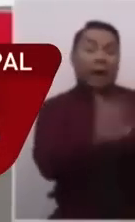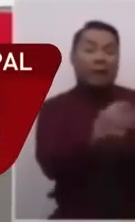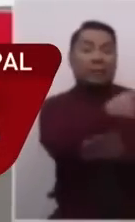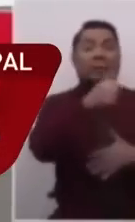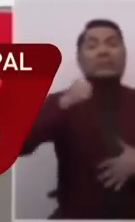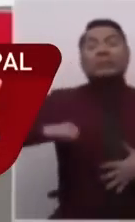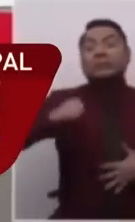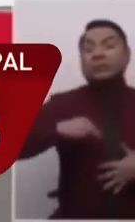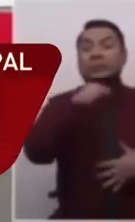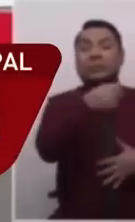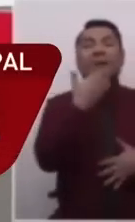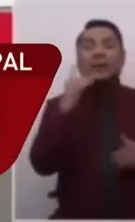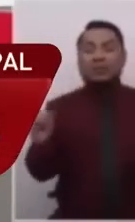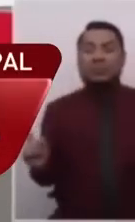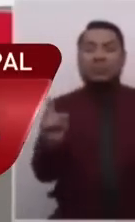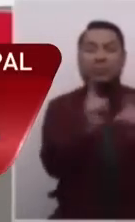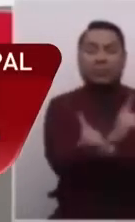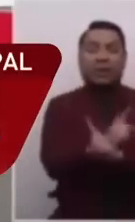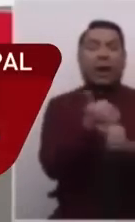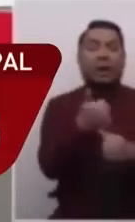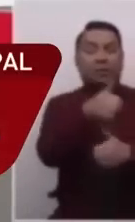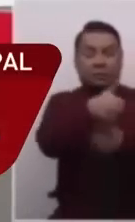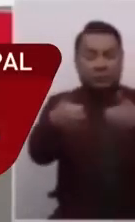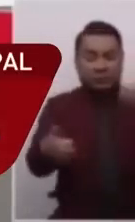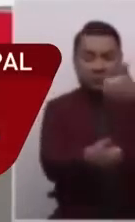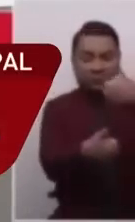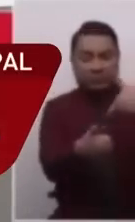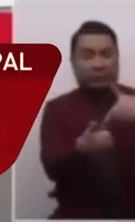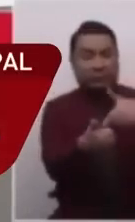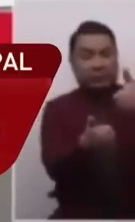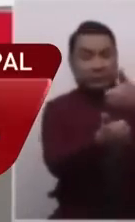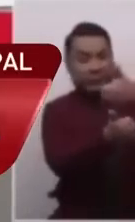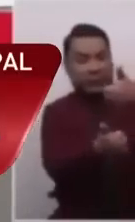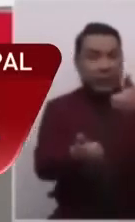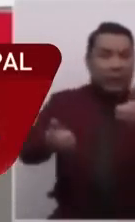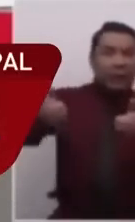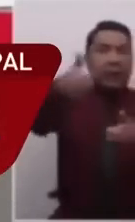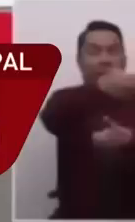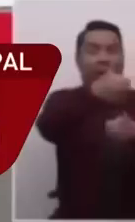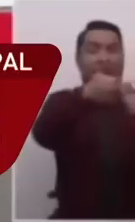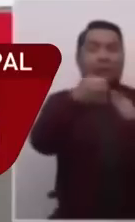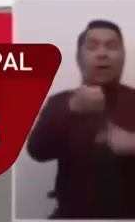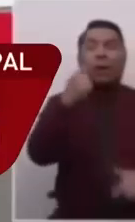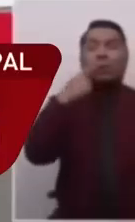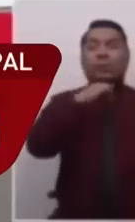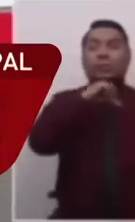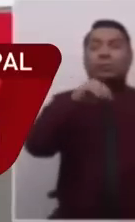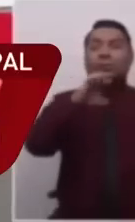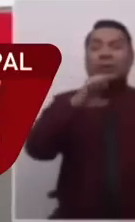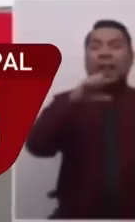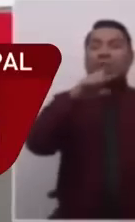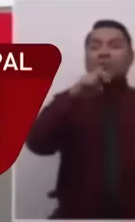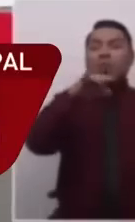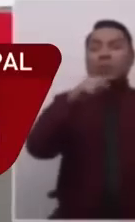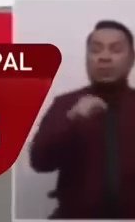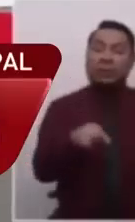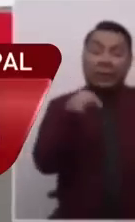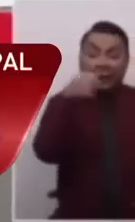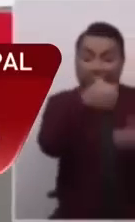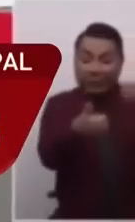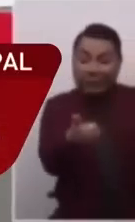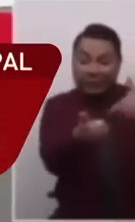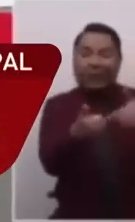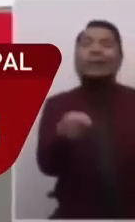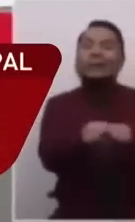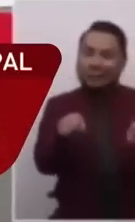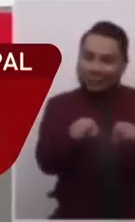alcalde, su lugar sería ocupado por quien es candidato a la teniente alcalde, el señor José Luna Morales. Él está investigado en el